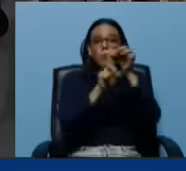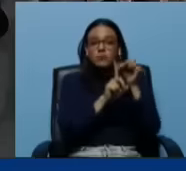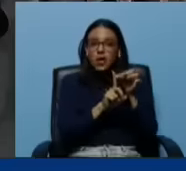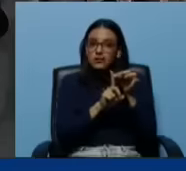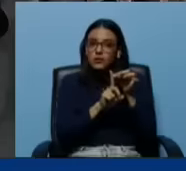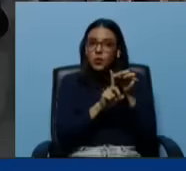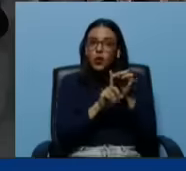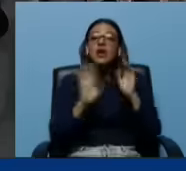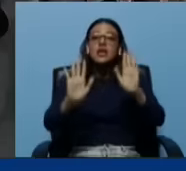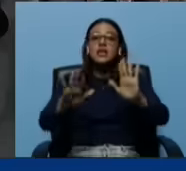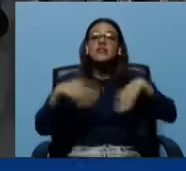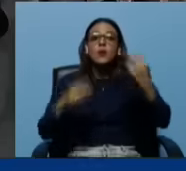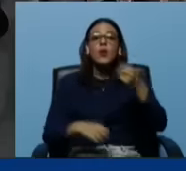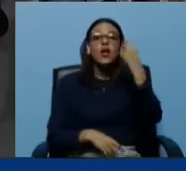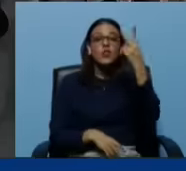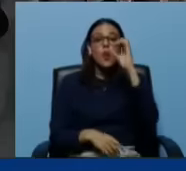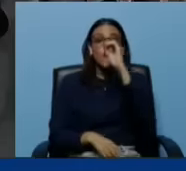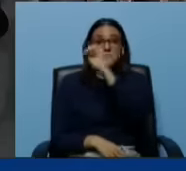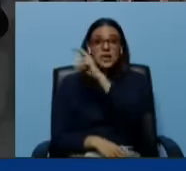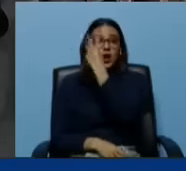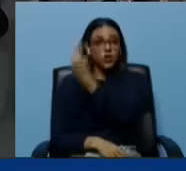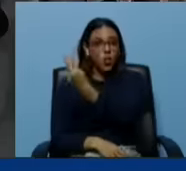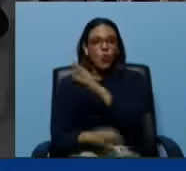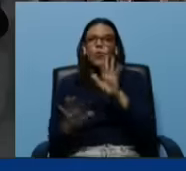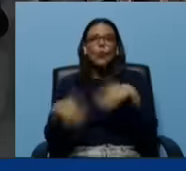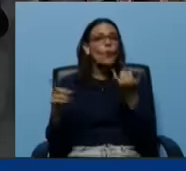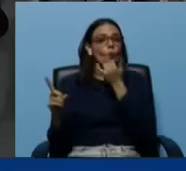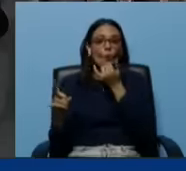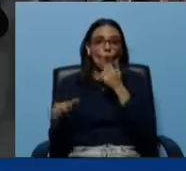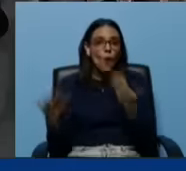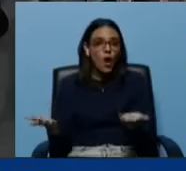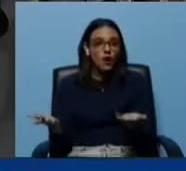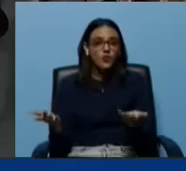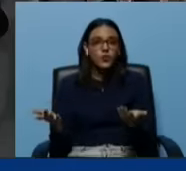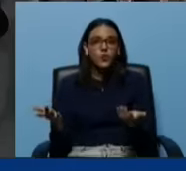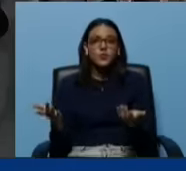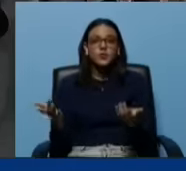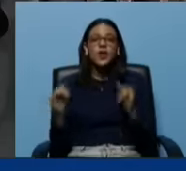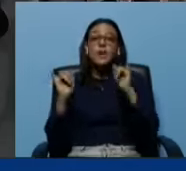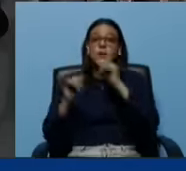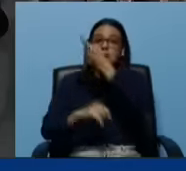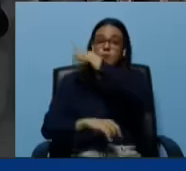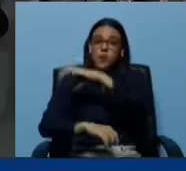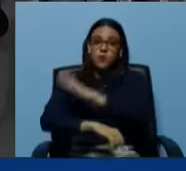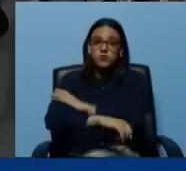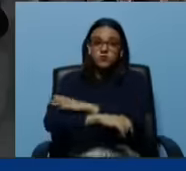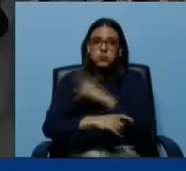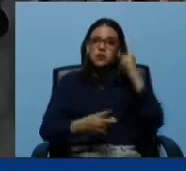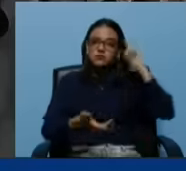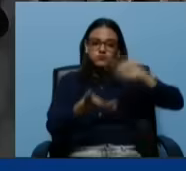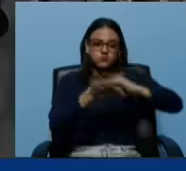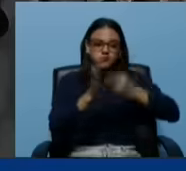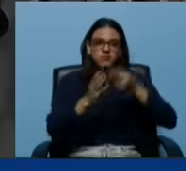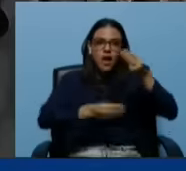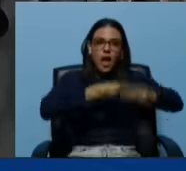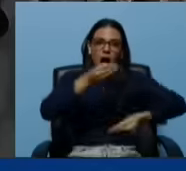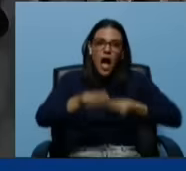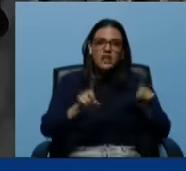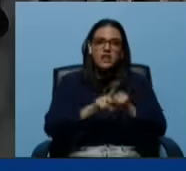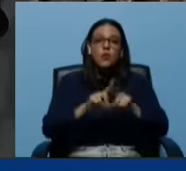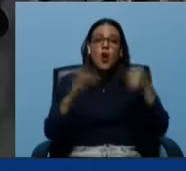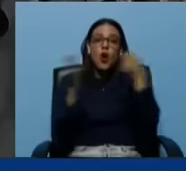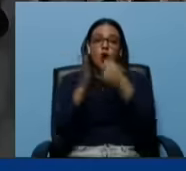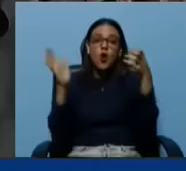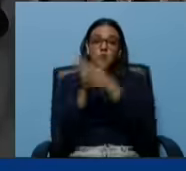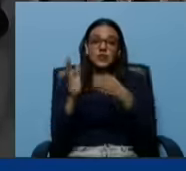el 2002, cuando la derecha organizó un golpe en contra